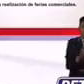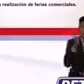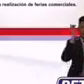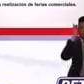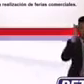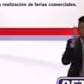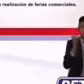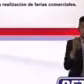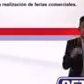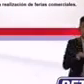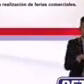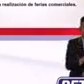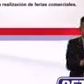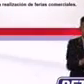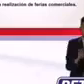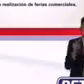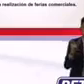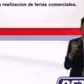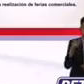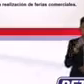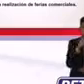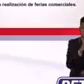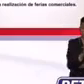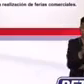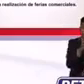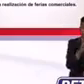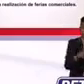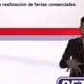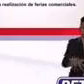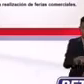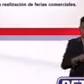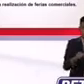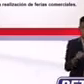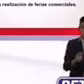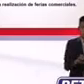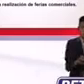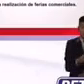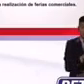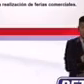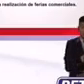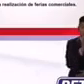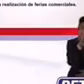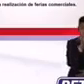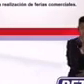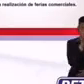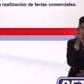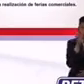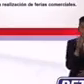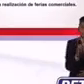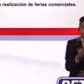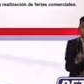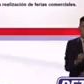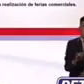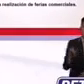y seguimos en alerta roja en la ciudad de Bogotá, durante este fin de semana no podrán llevarse a cabo